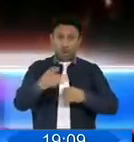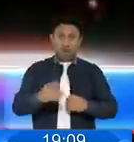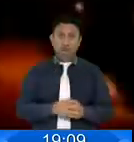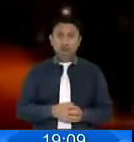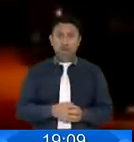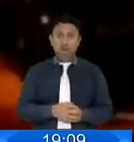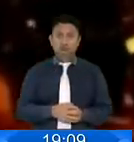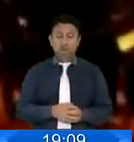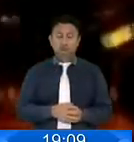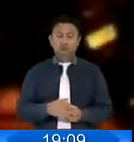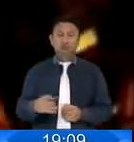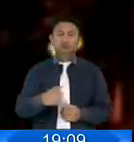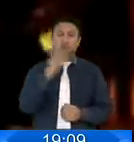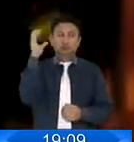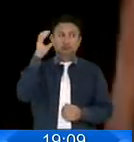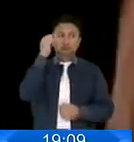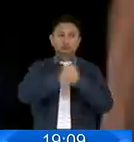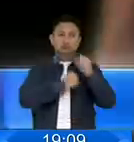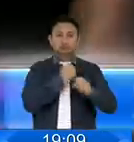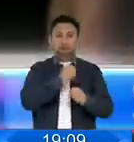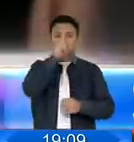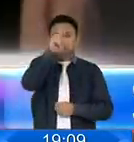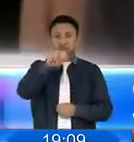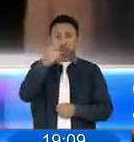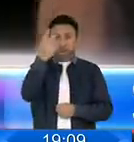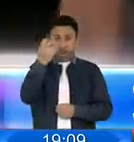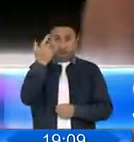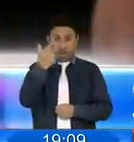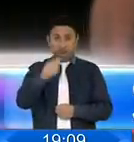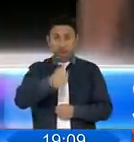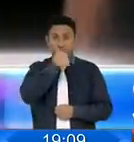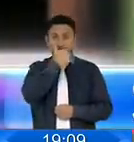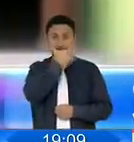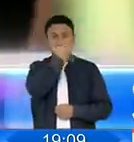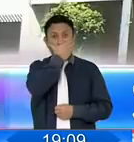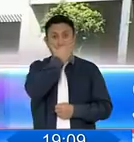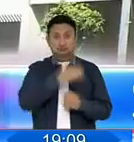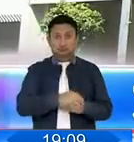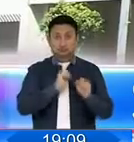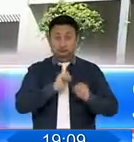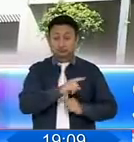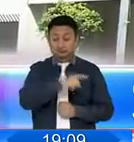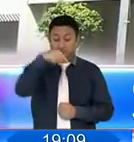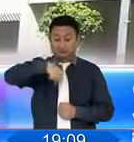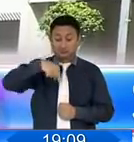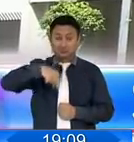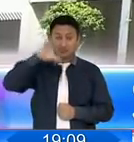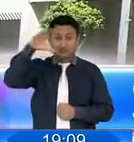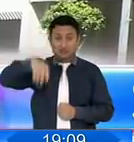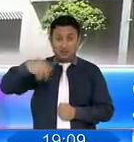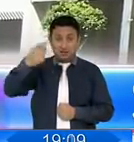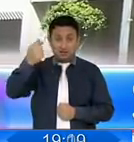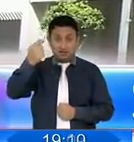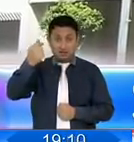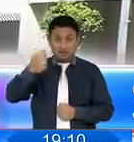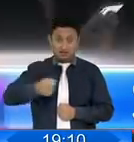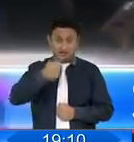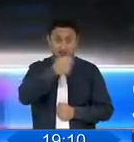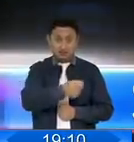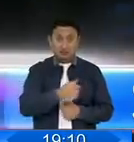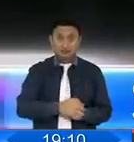secuestrado en Colombia en el 2002 y de acuerdo a la acusación se habrían utilizado recursos económicos del Estado ecuatoriano. Stalin